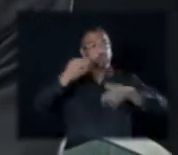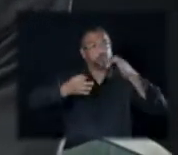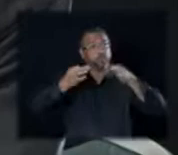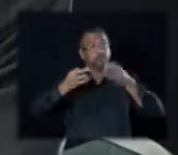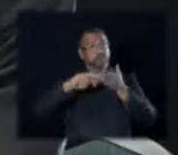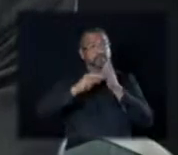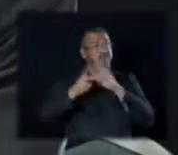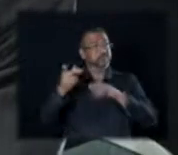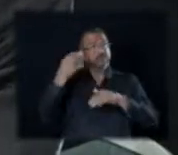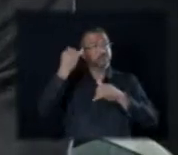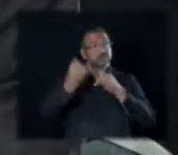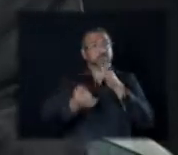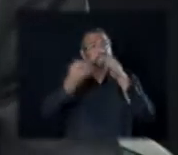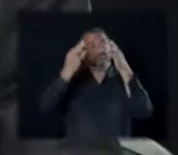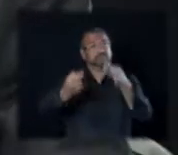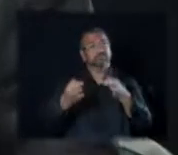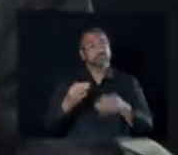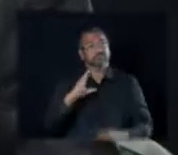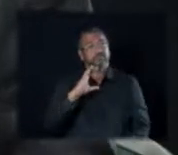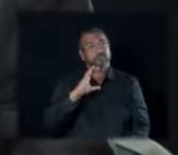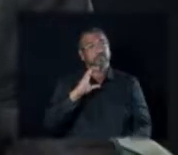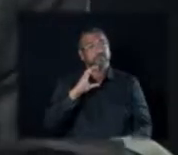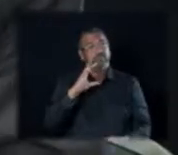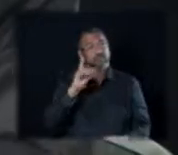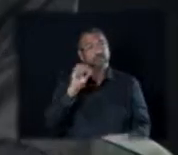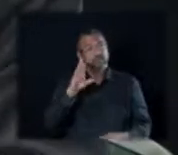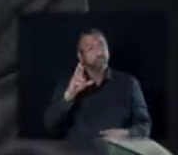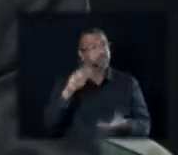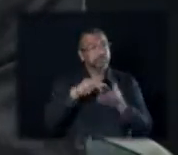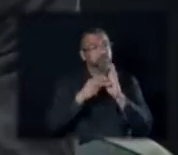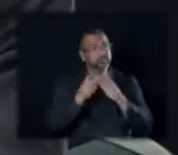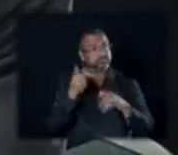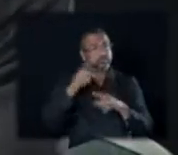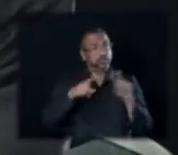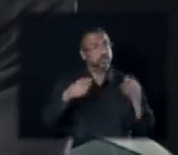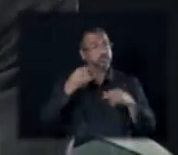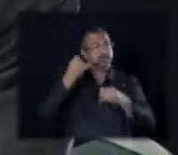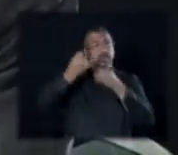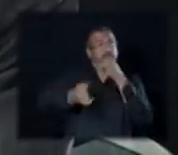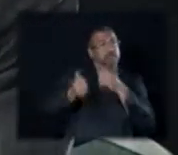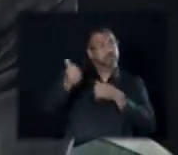El tribunal tiene la palabra final. Los CDOs, nosotros los